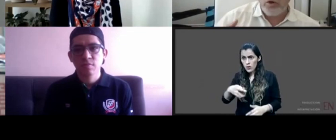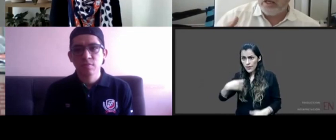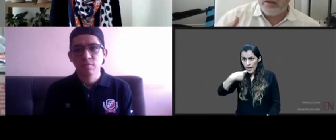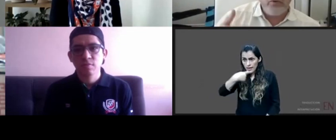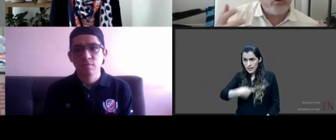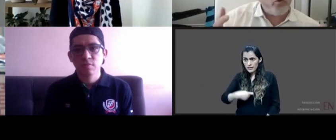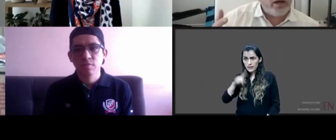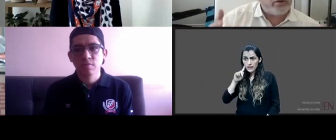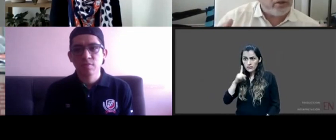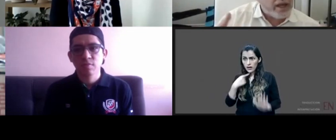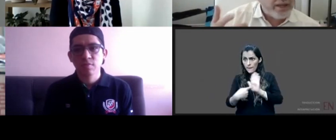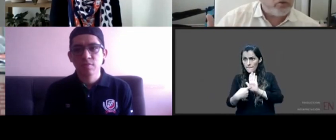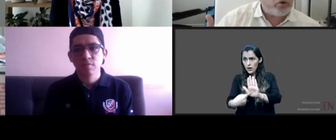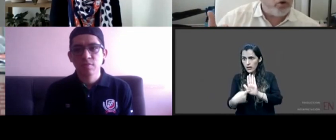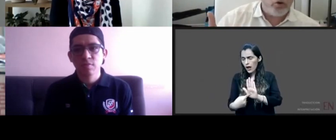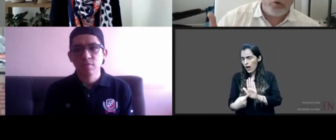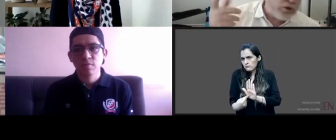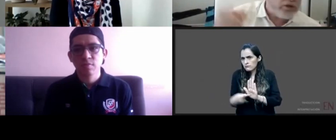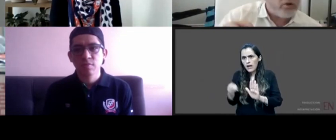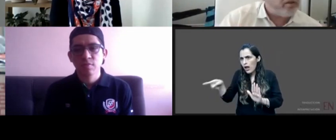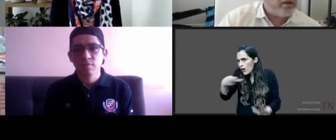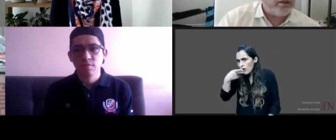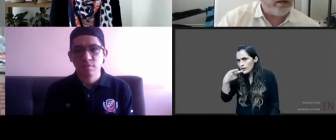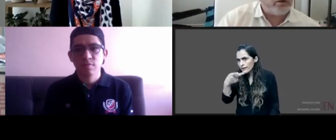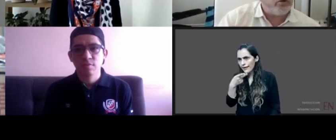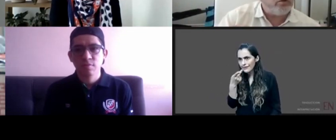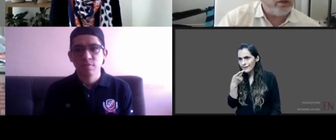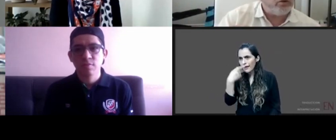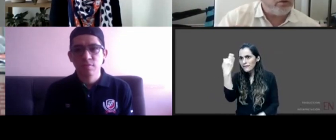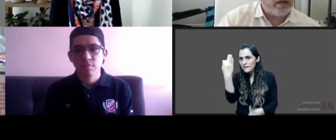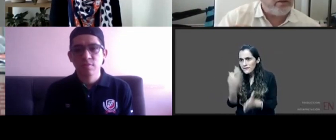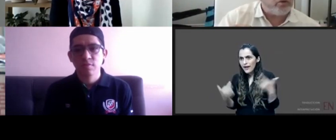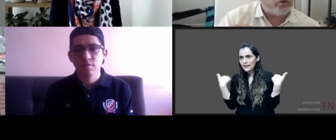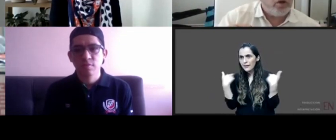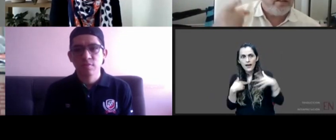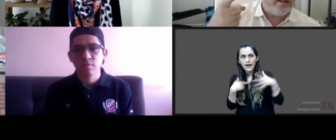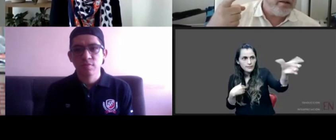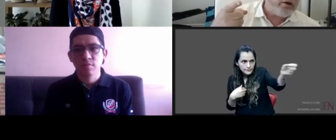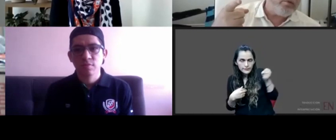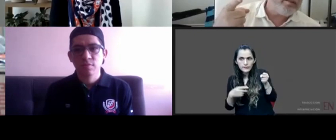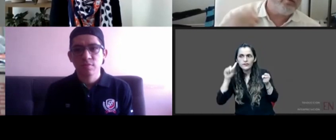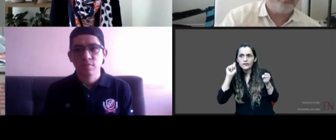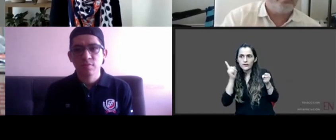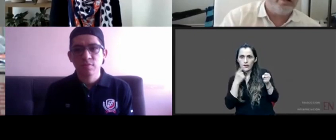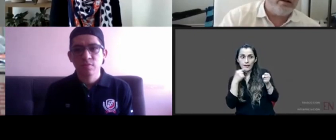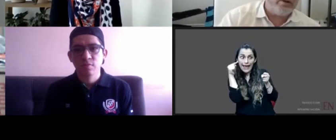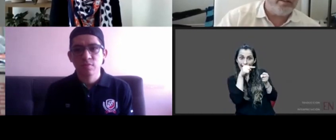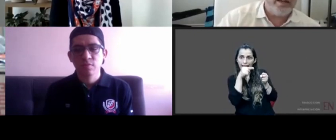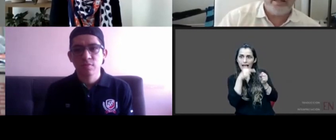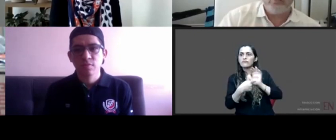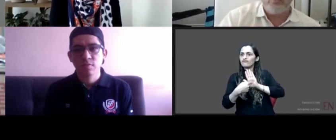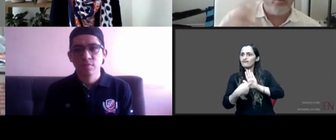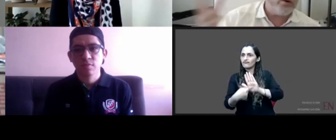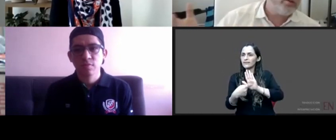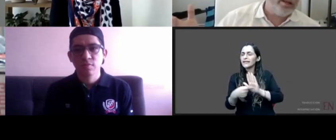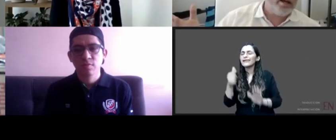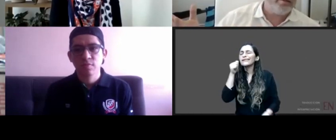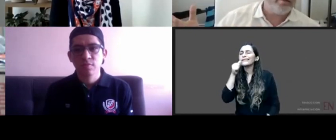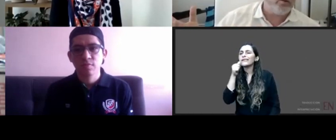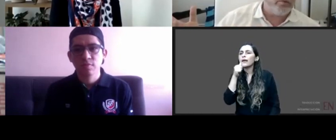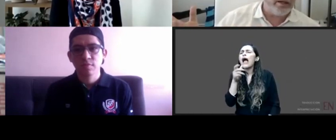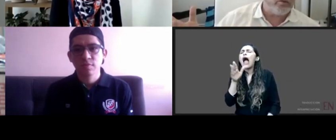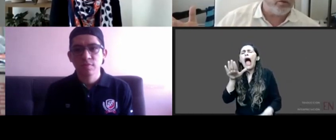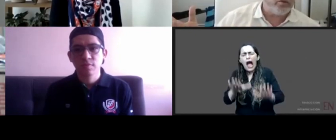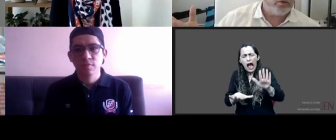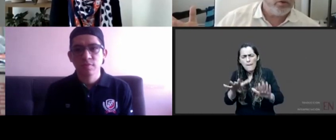niño que va a una escuela donde hay maestros sordos pero que no reciben el reconocimiento de maestros? Se les ve como asesores de lengua de señas o como auxiliares